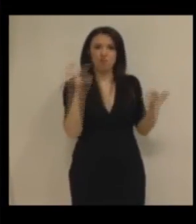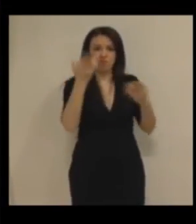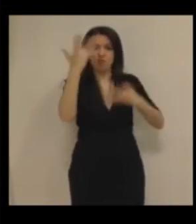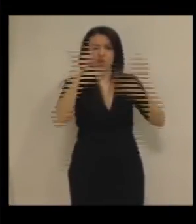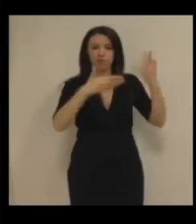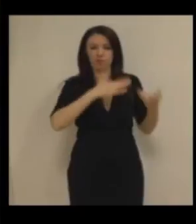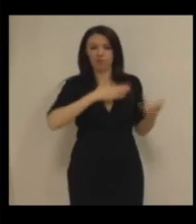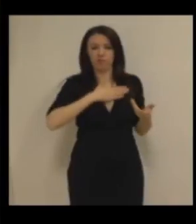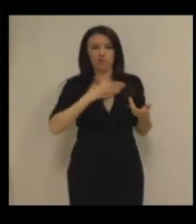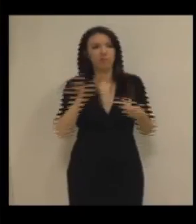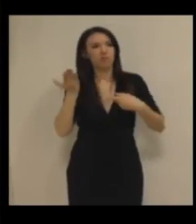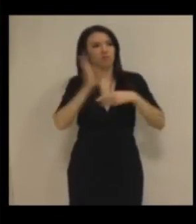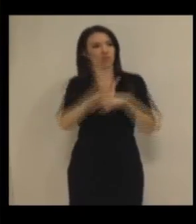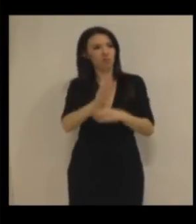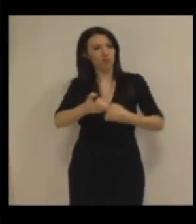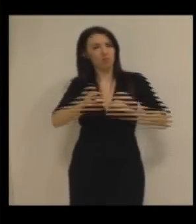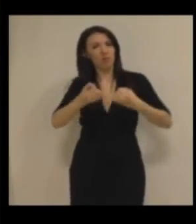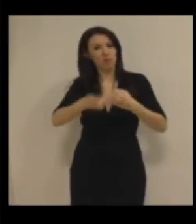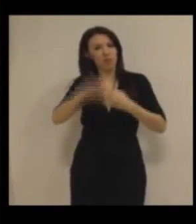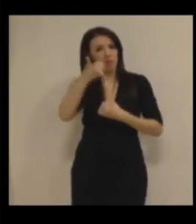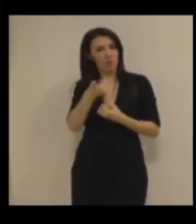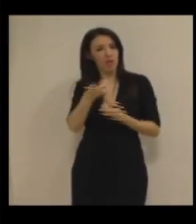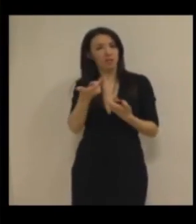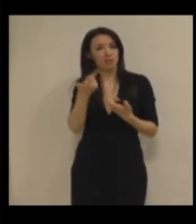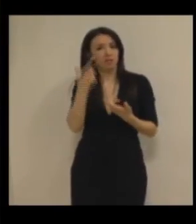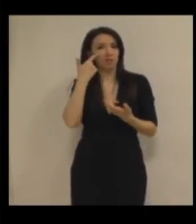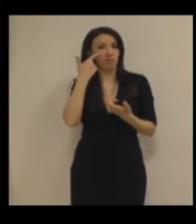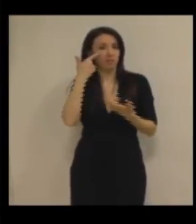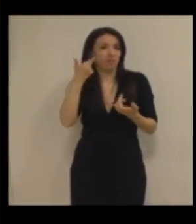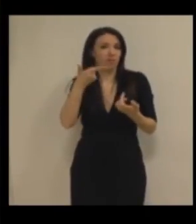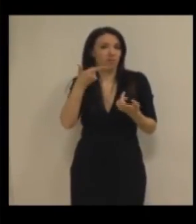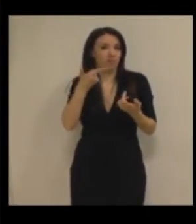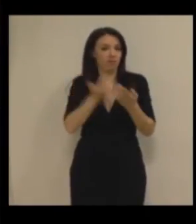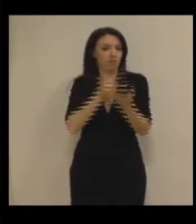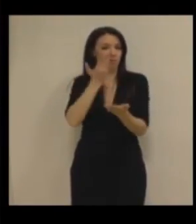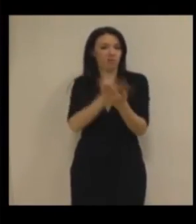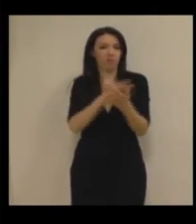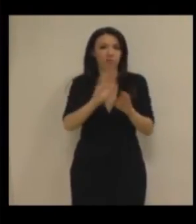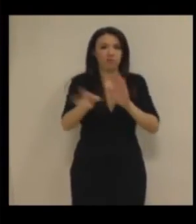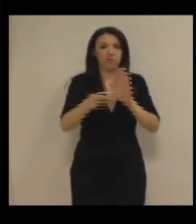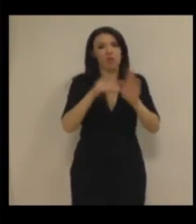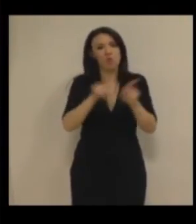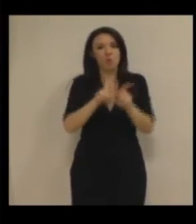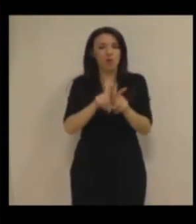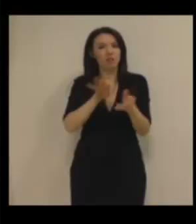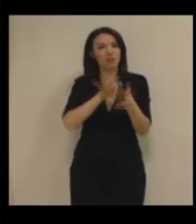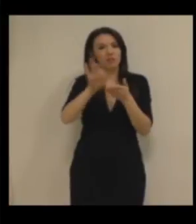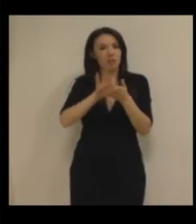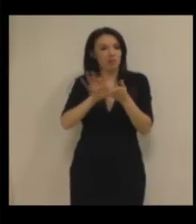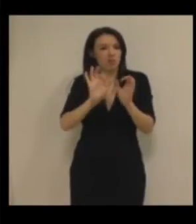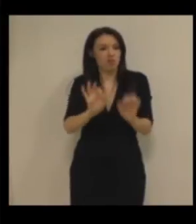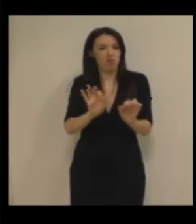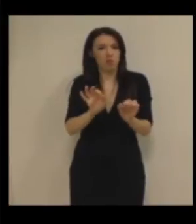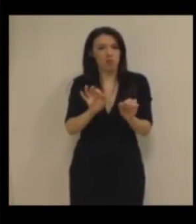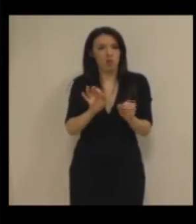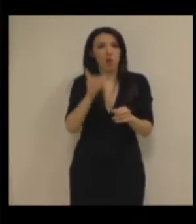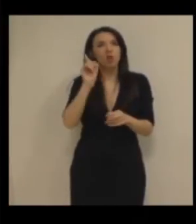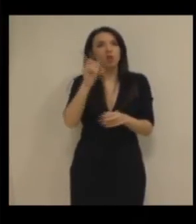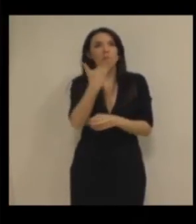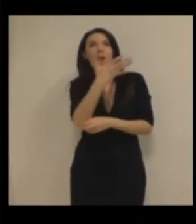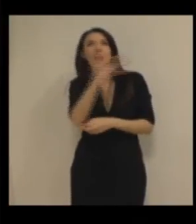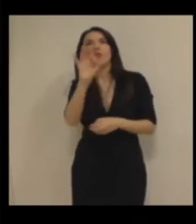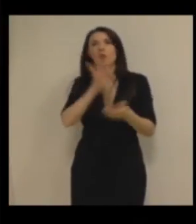propia administración, para que lo plasme como un servicio más para el ciudadano y no como